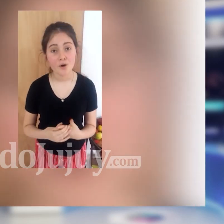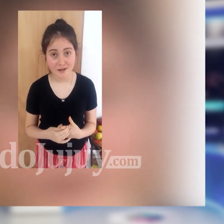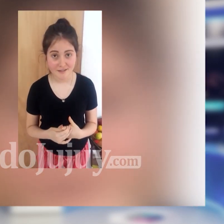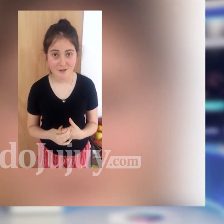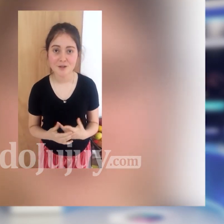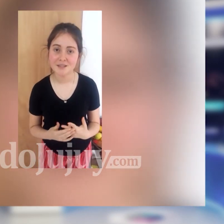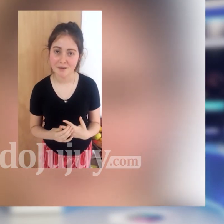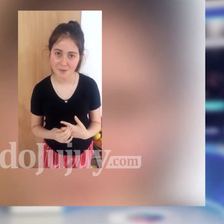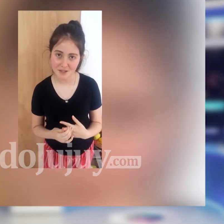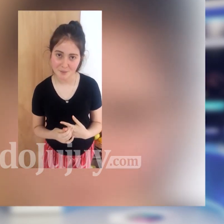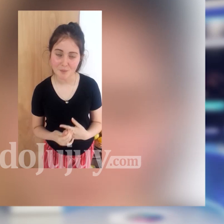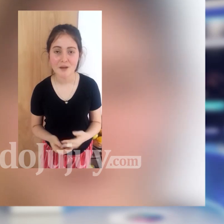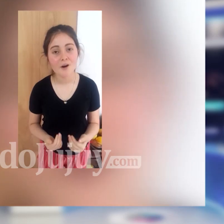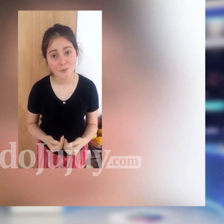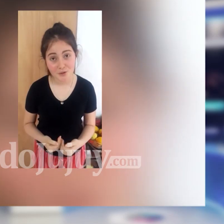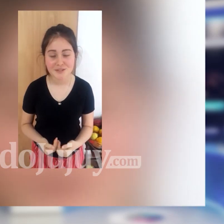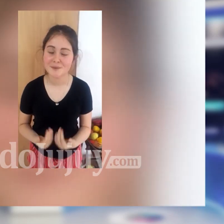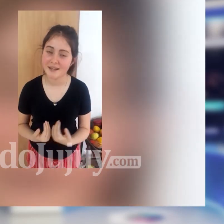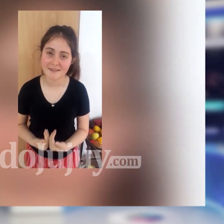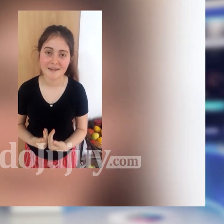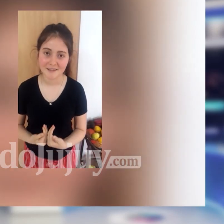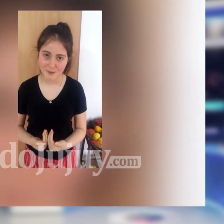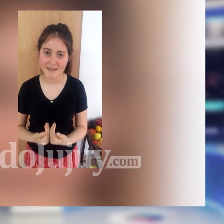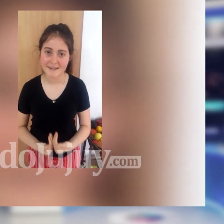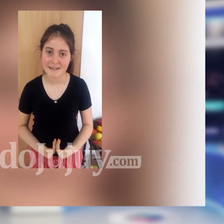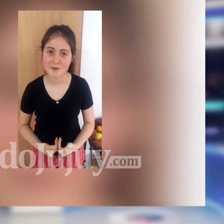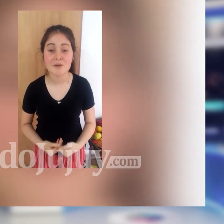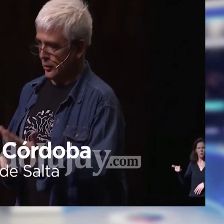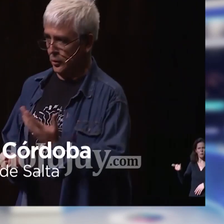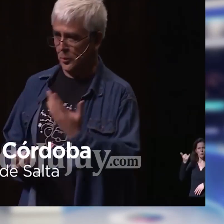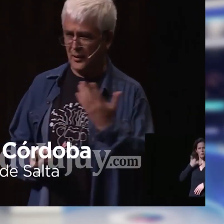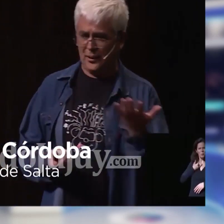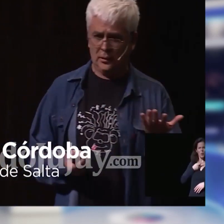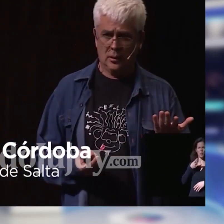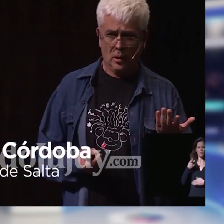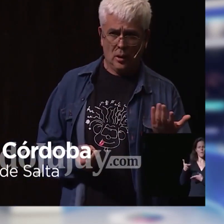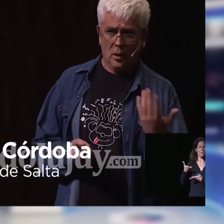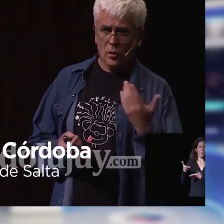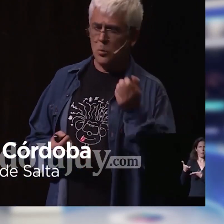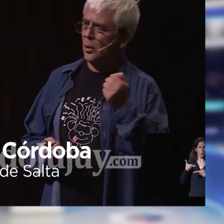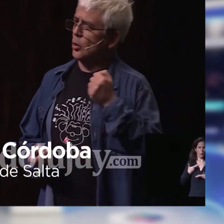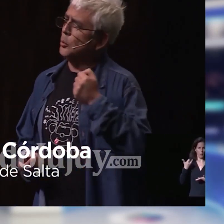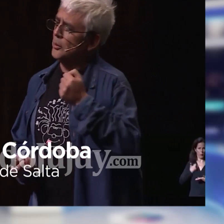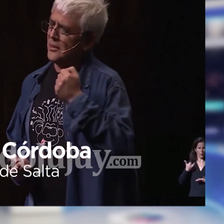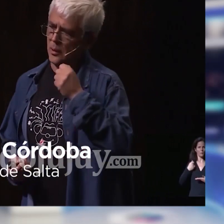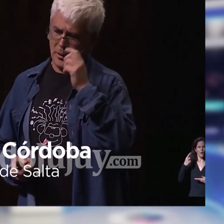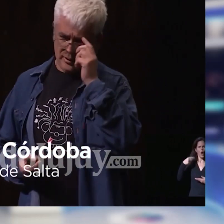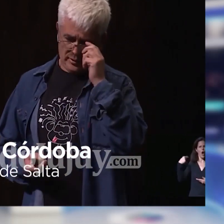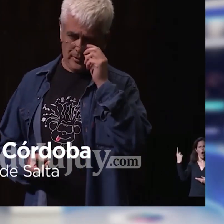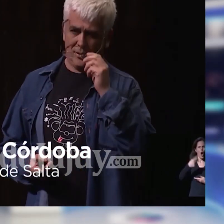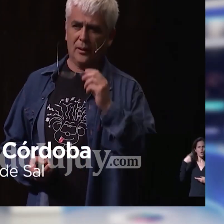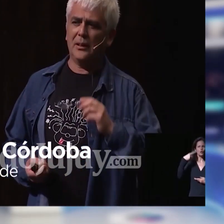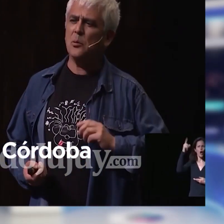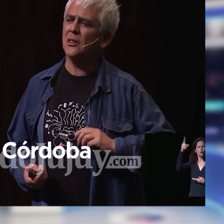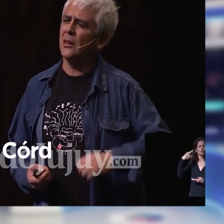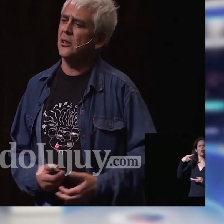una perspectiva totalmente diferente. Por ejemplo, una persona que mira con los ojos de la física puede ver, por ejemplo, una huella de un auto y decirte,